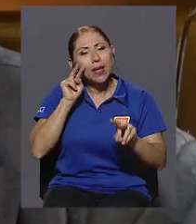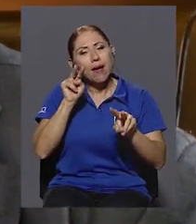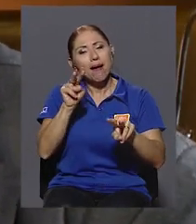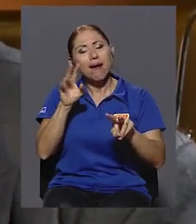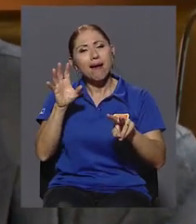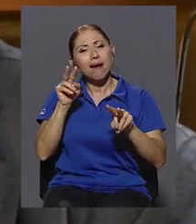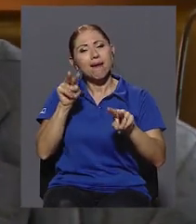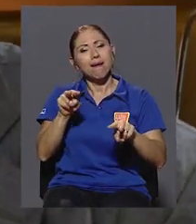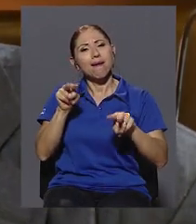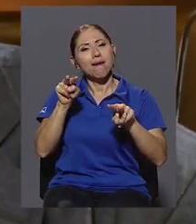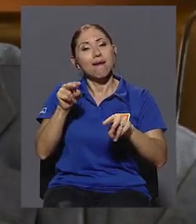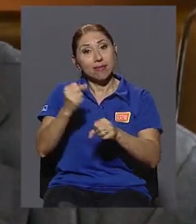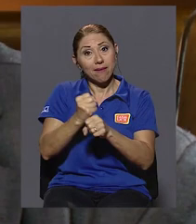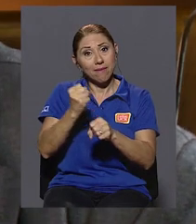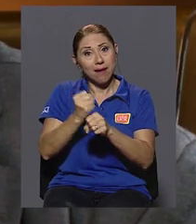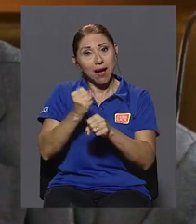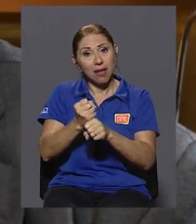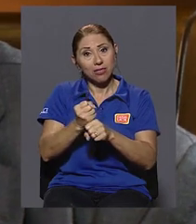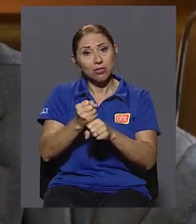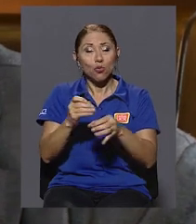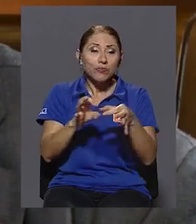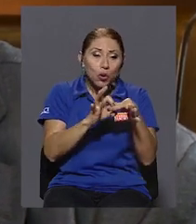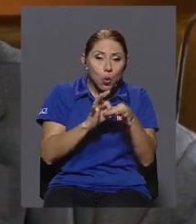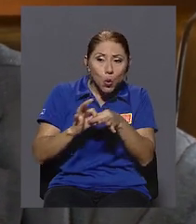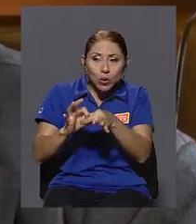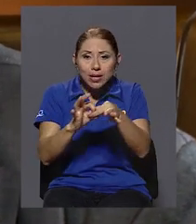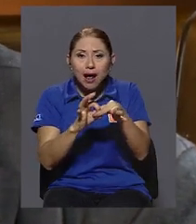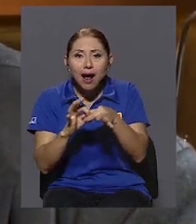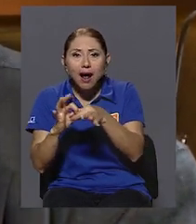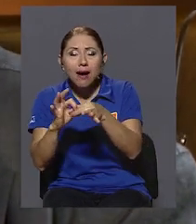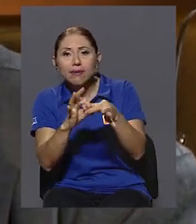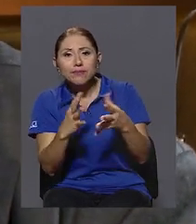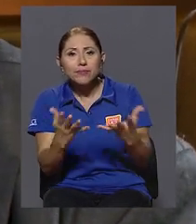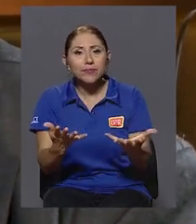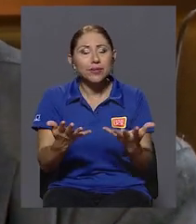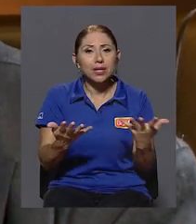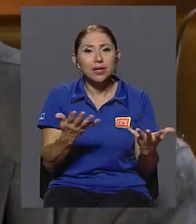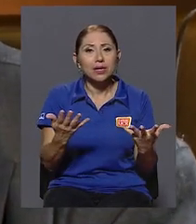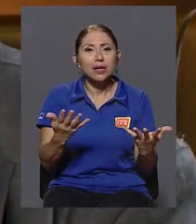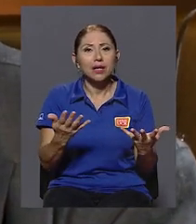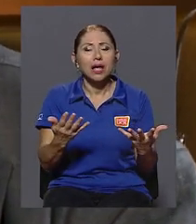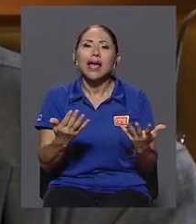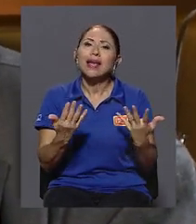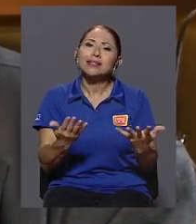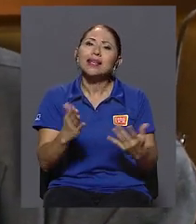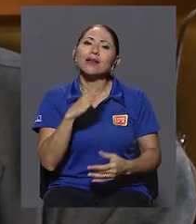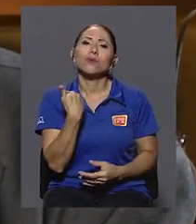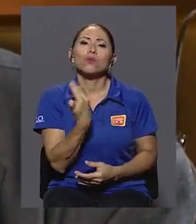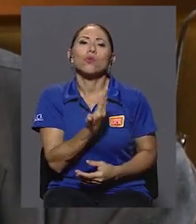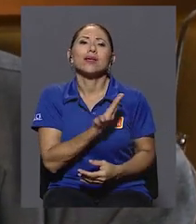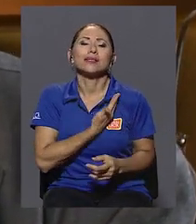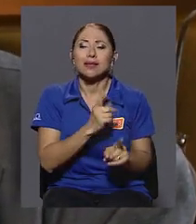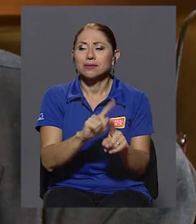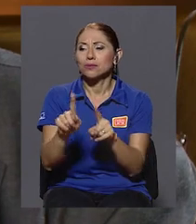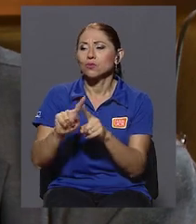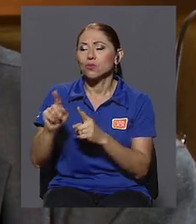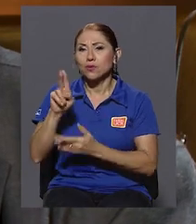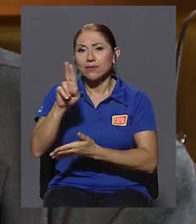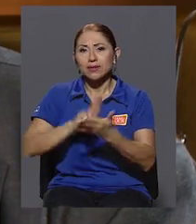pude observar trabajando en esta tarea de coordinar, recorrer, es que nuestras